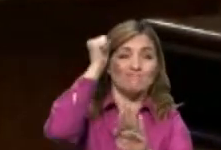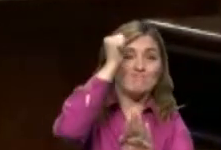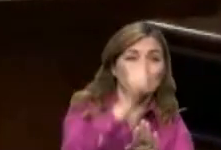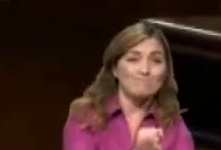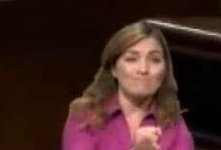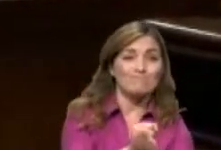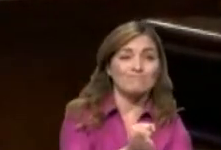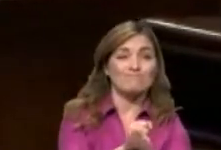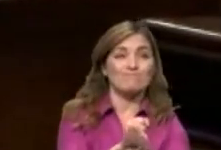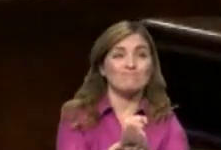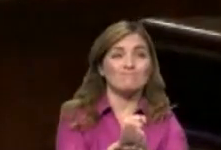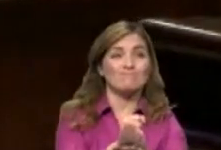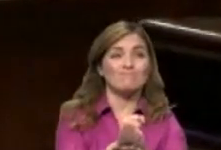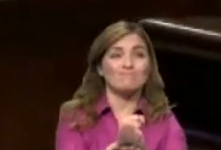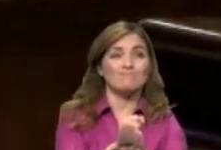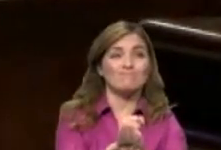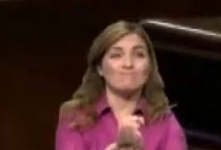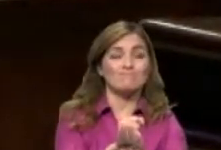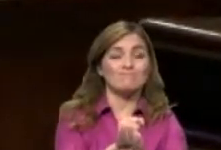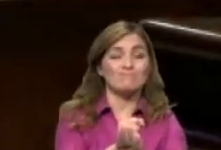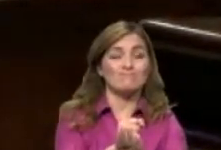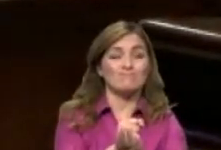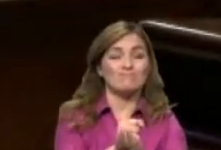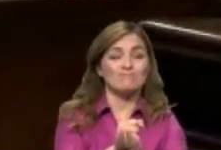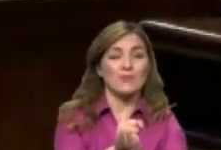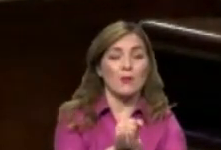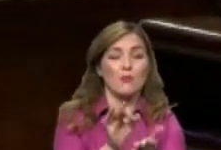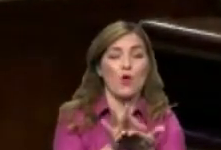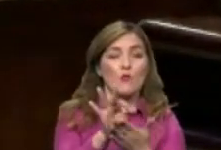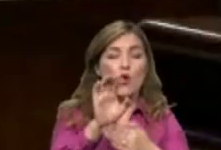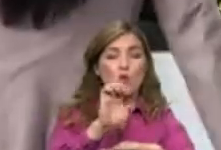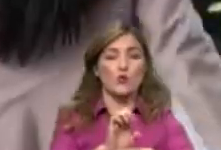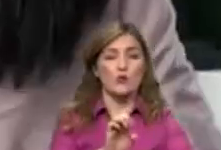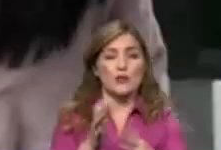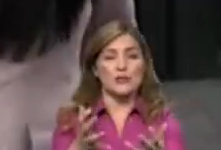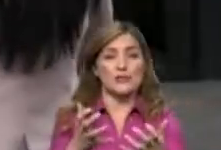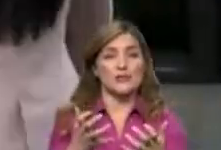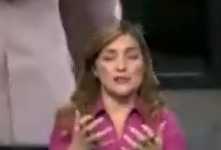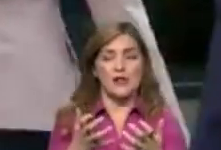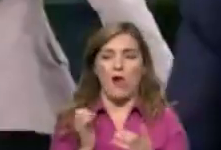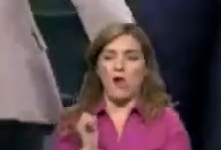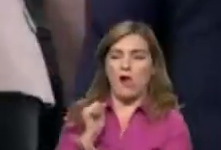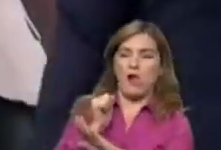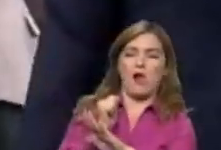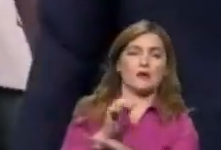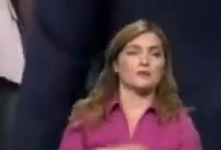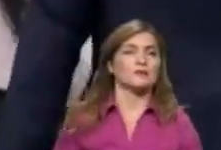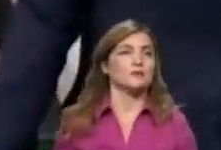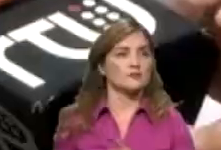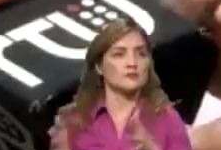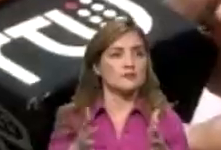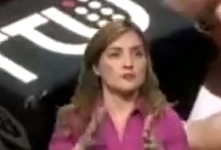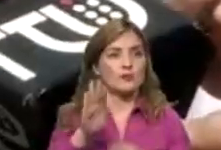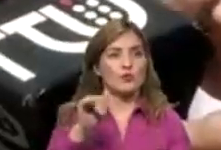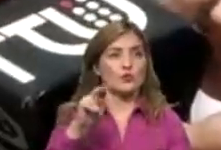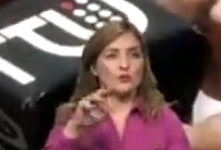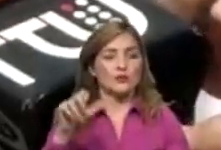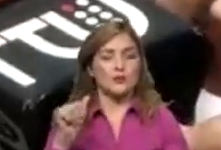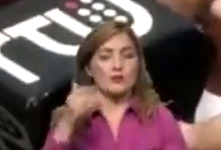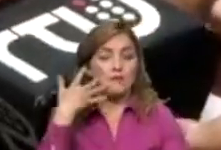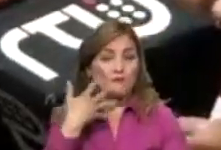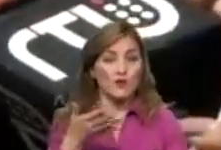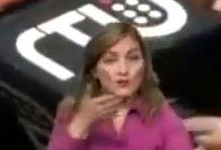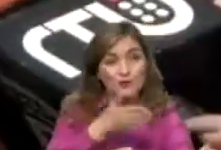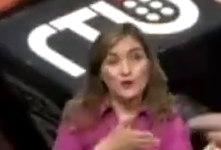los legítimos deseos y aspiraciones del pueblo ecuatoriano. En el caso de Bonilla se argumentó que en la fecha que se dieron los